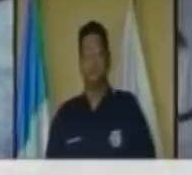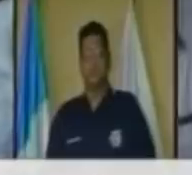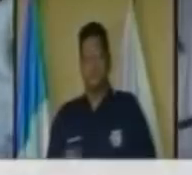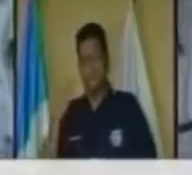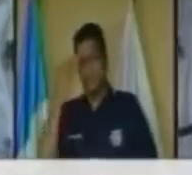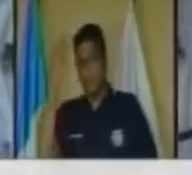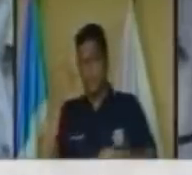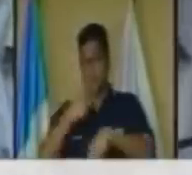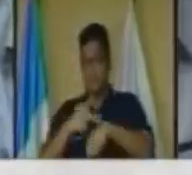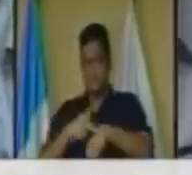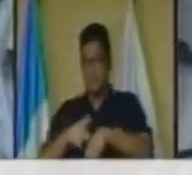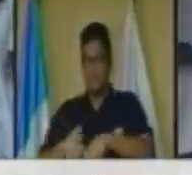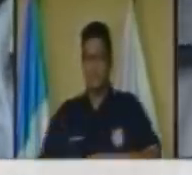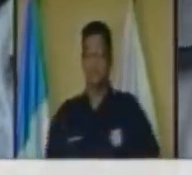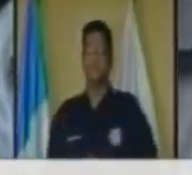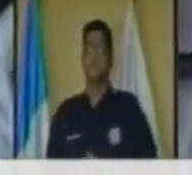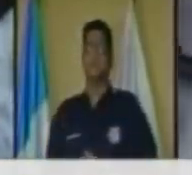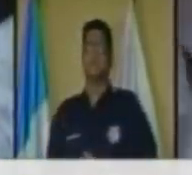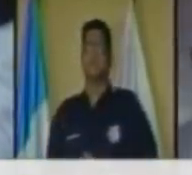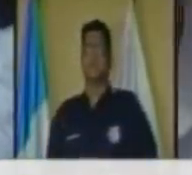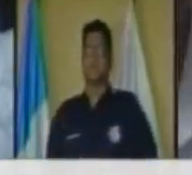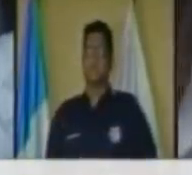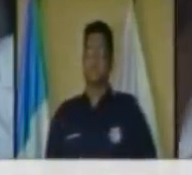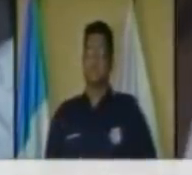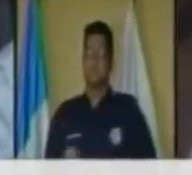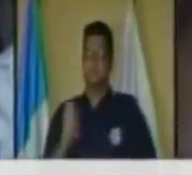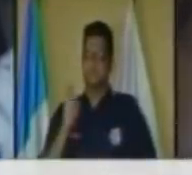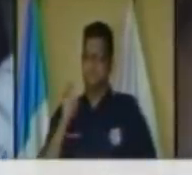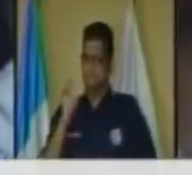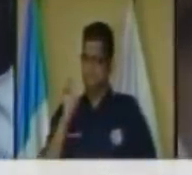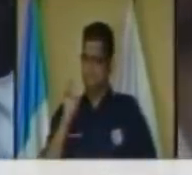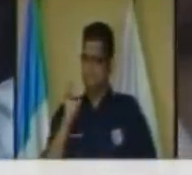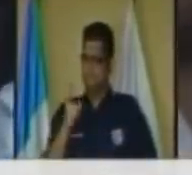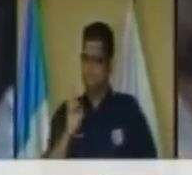Gracias, buenas tardes. Efectivamente,